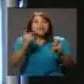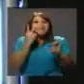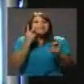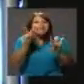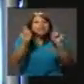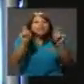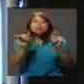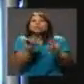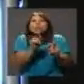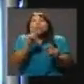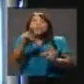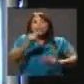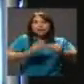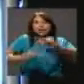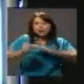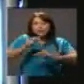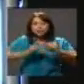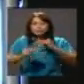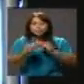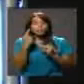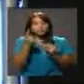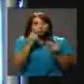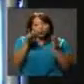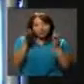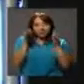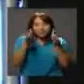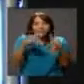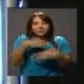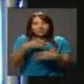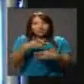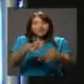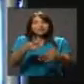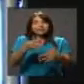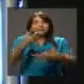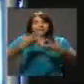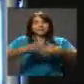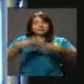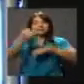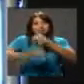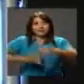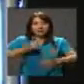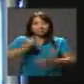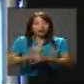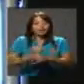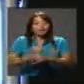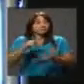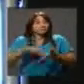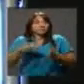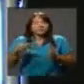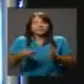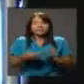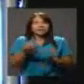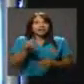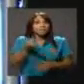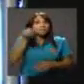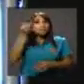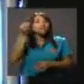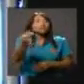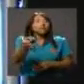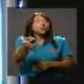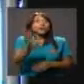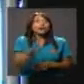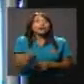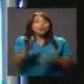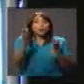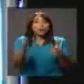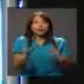cara a los intereses de las grandes transnacionales pues evidentemente el futuro de nuestra juventud de